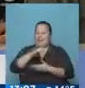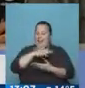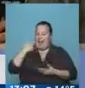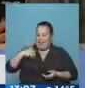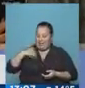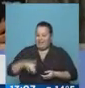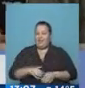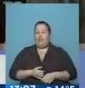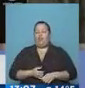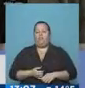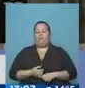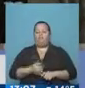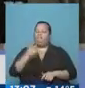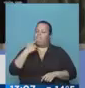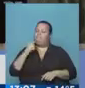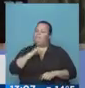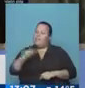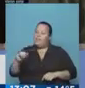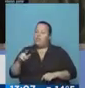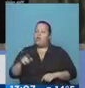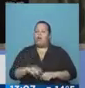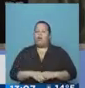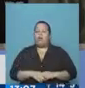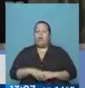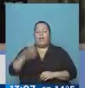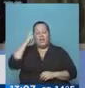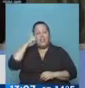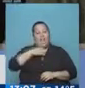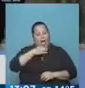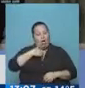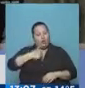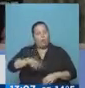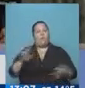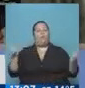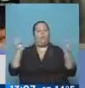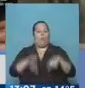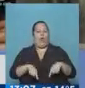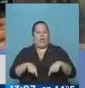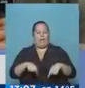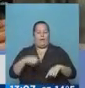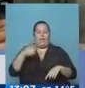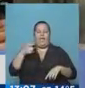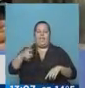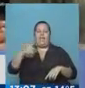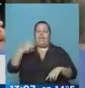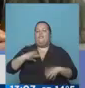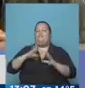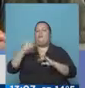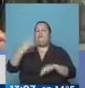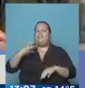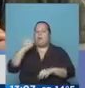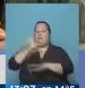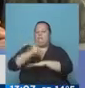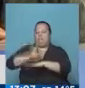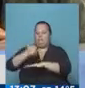argentino advirtieron que este 10 de agosto iban a volver a utilizar este sistema de